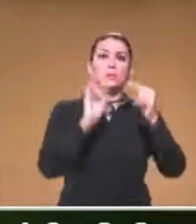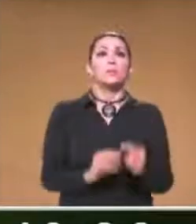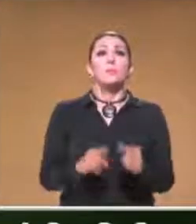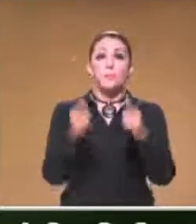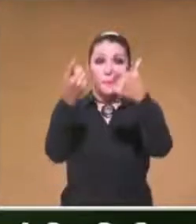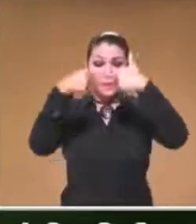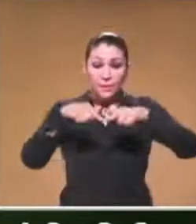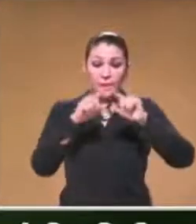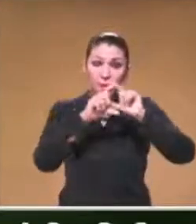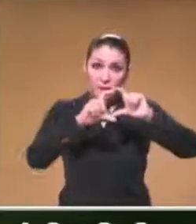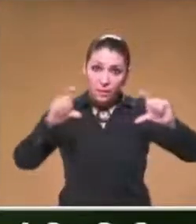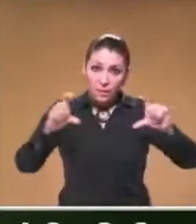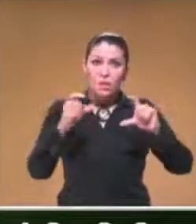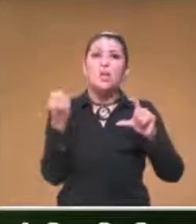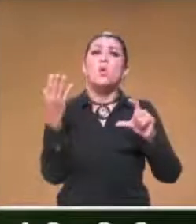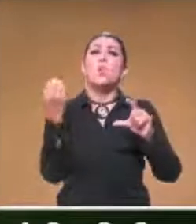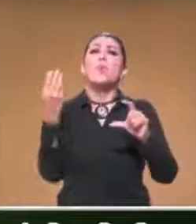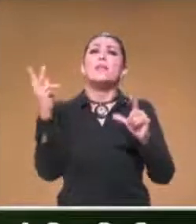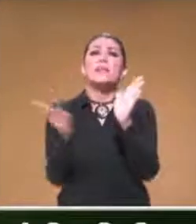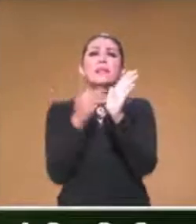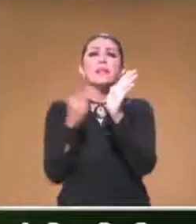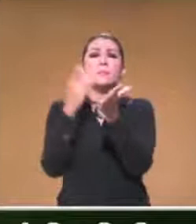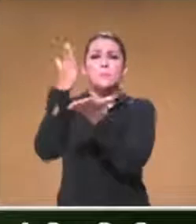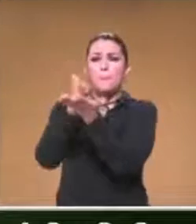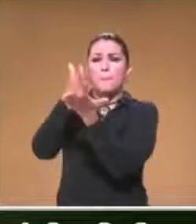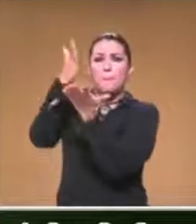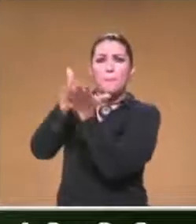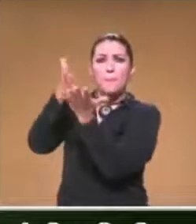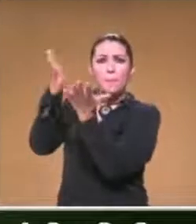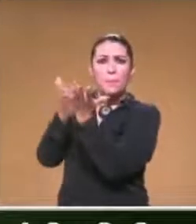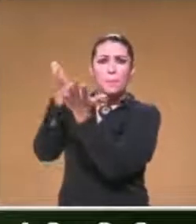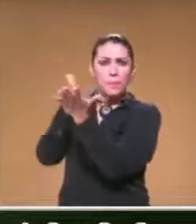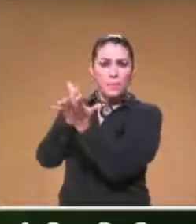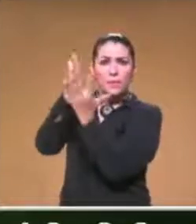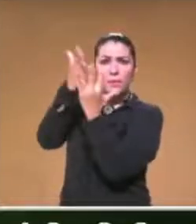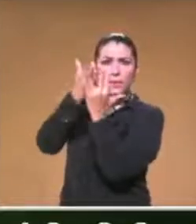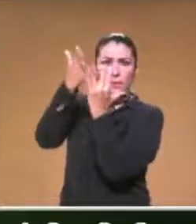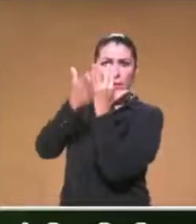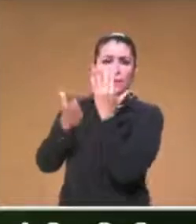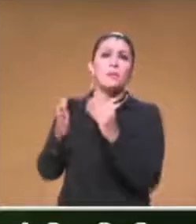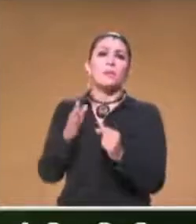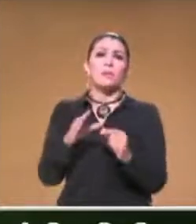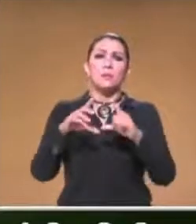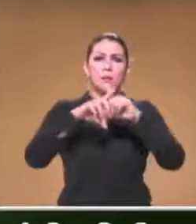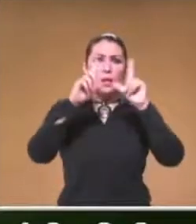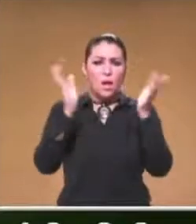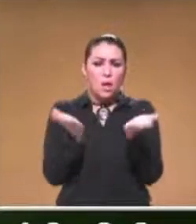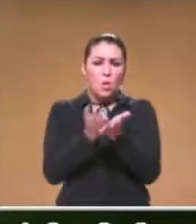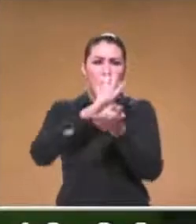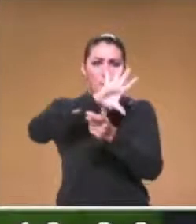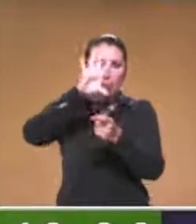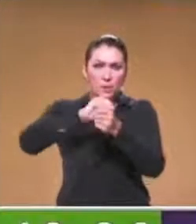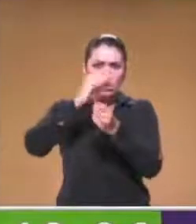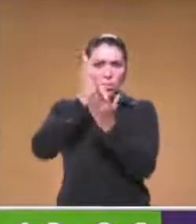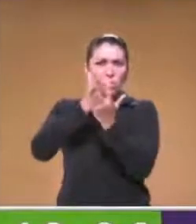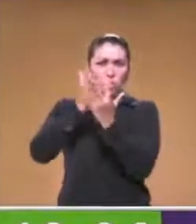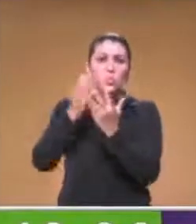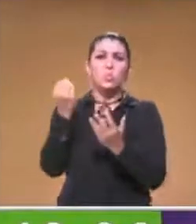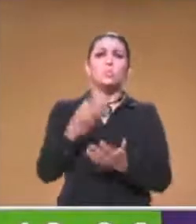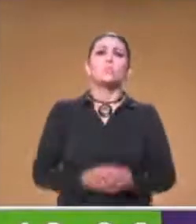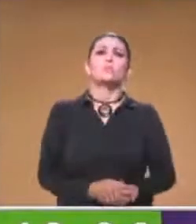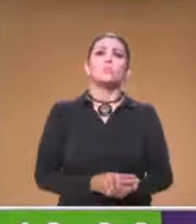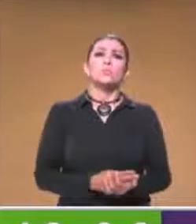me dice en cuántas partes partí al entero. Muchos no lo tomamos en cuenta, pero la línea de una fracción